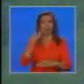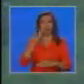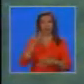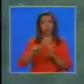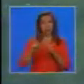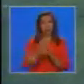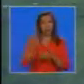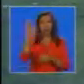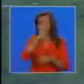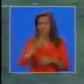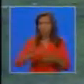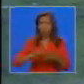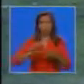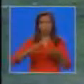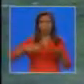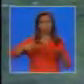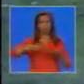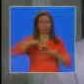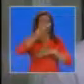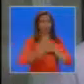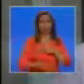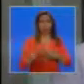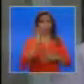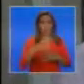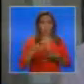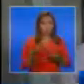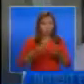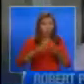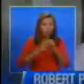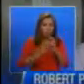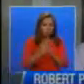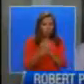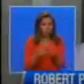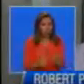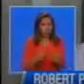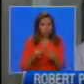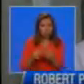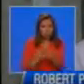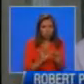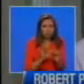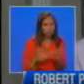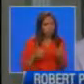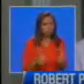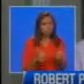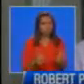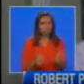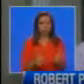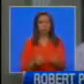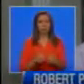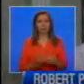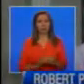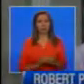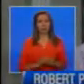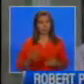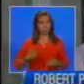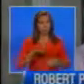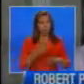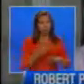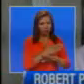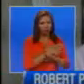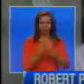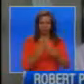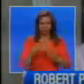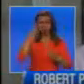60 años y que la causa no fue mecánica. Consta en nuestro permiso de operación. Aparte de eso, cumplimos con todas